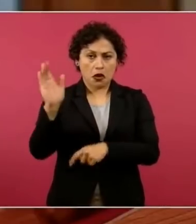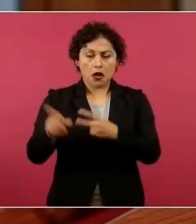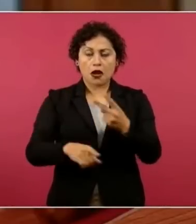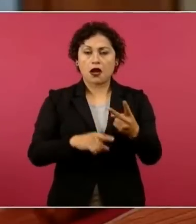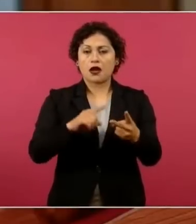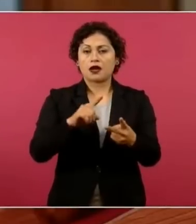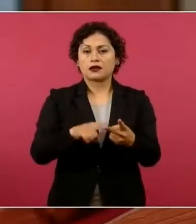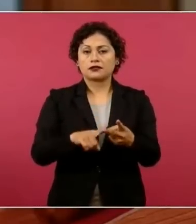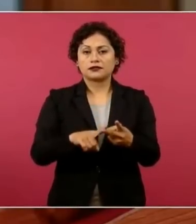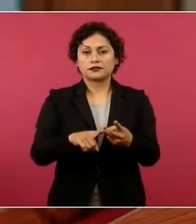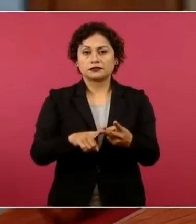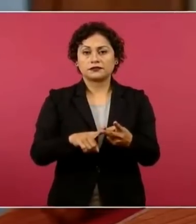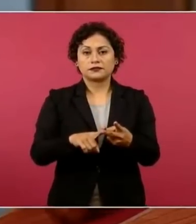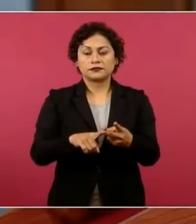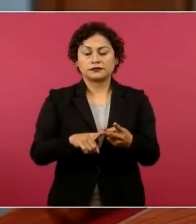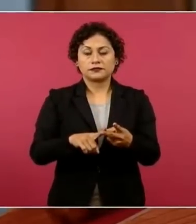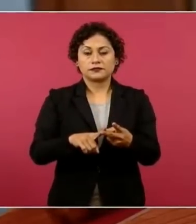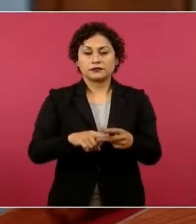de